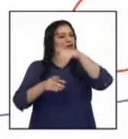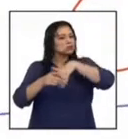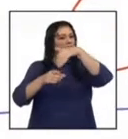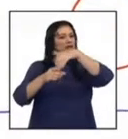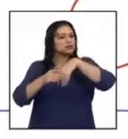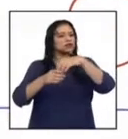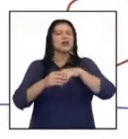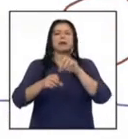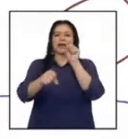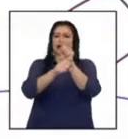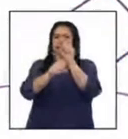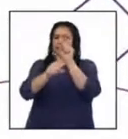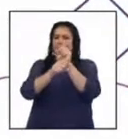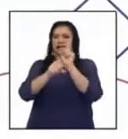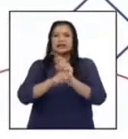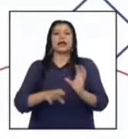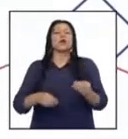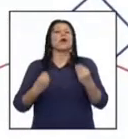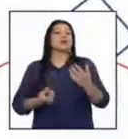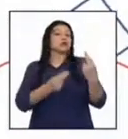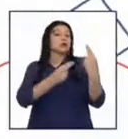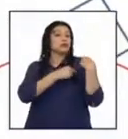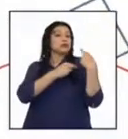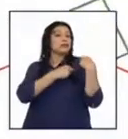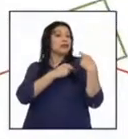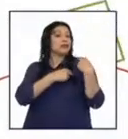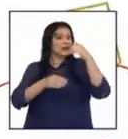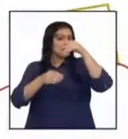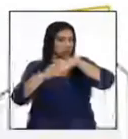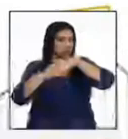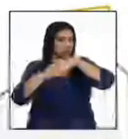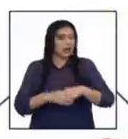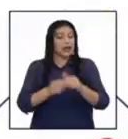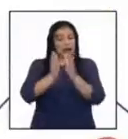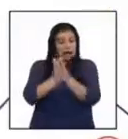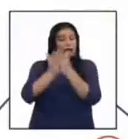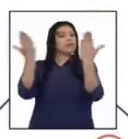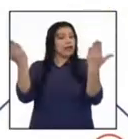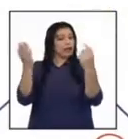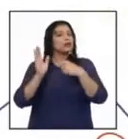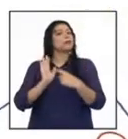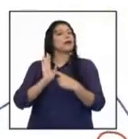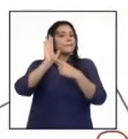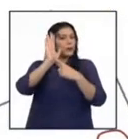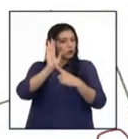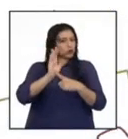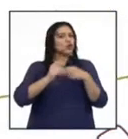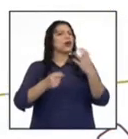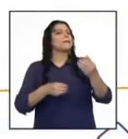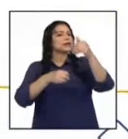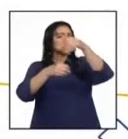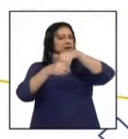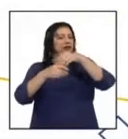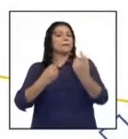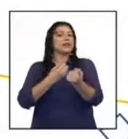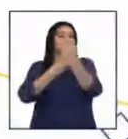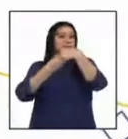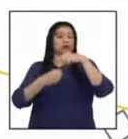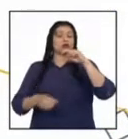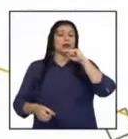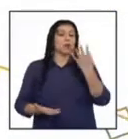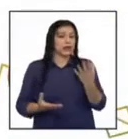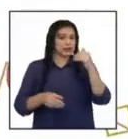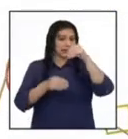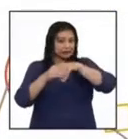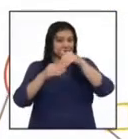para aleccionarlas en su nuevo deber cívico. La prensa escrita también destacó activamente la participación de las mujeres en las